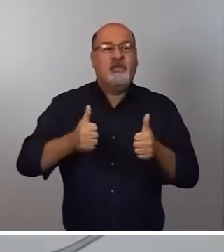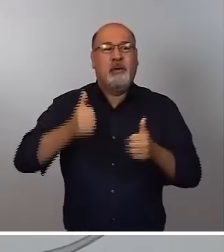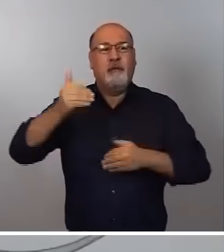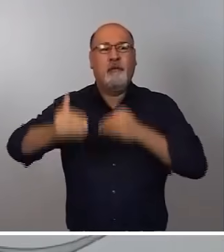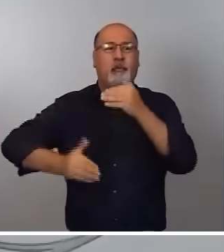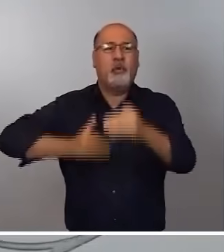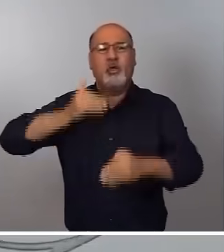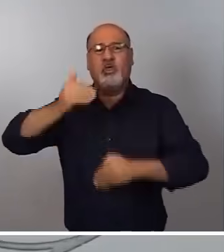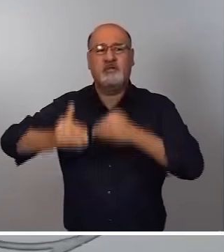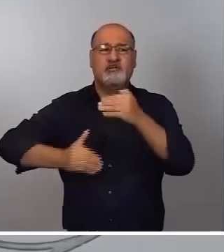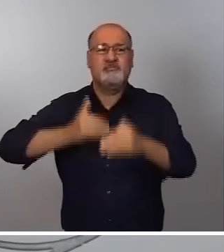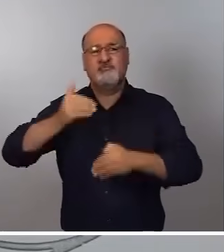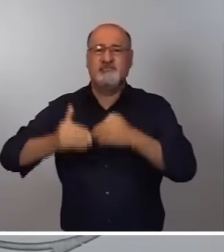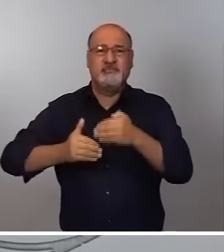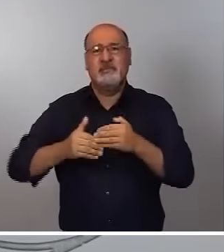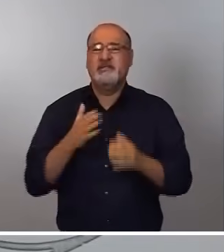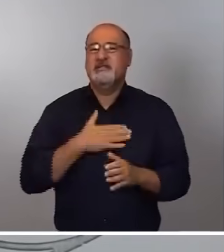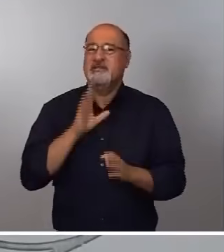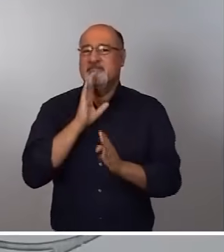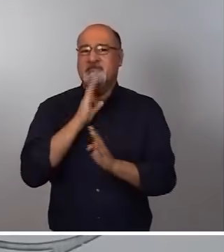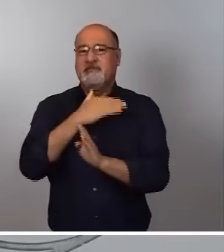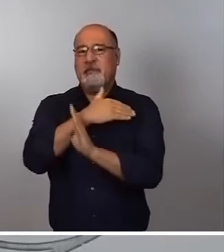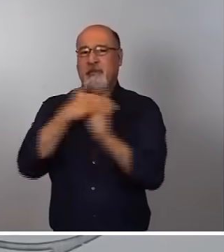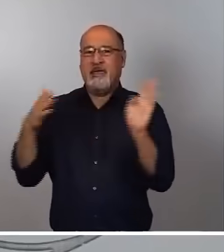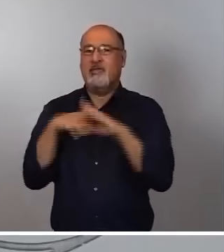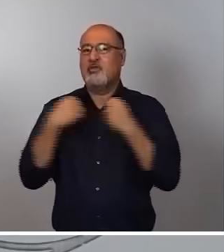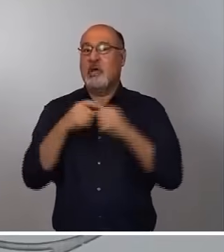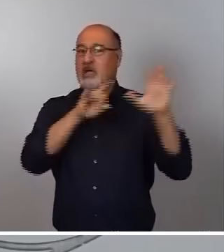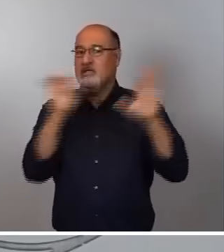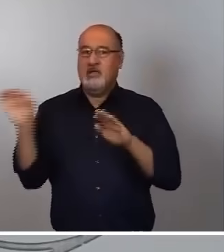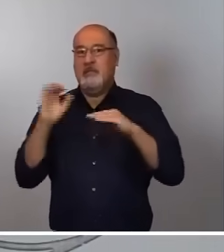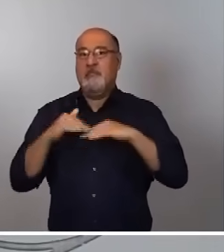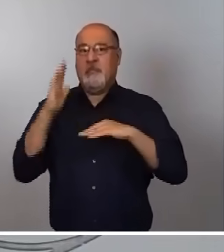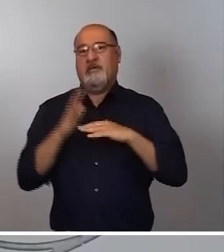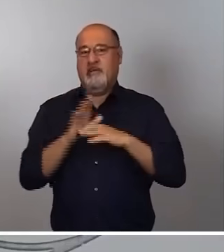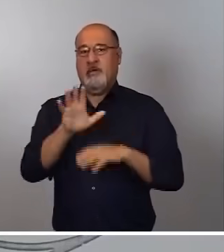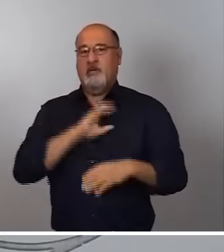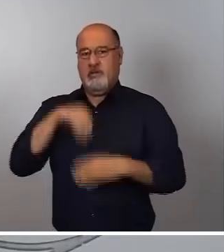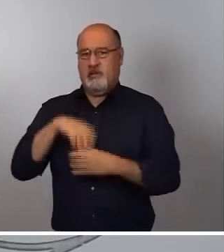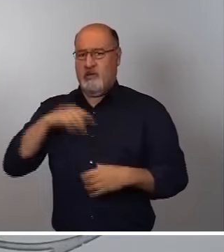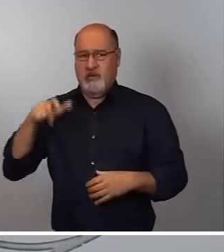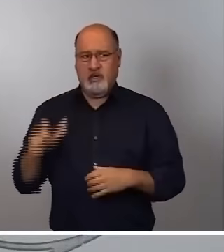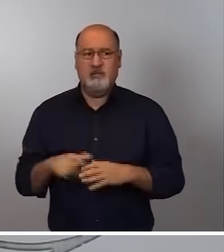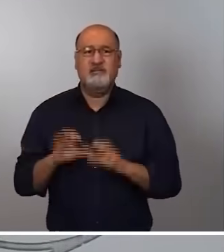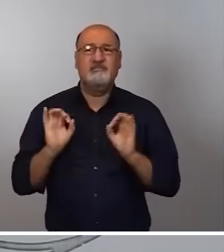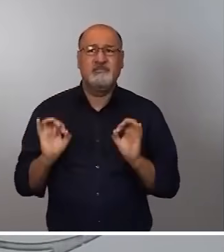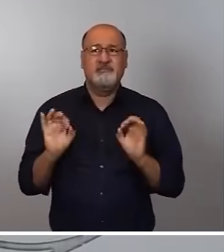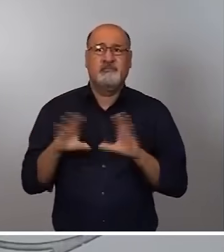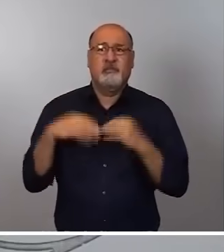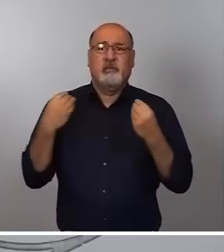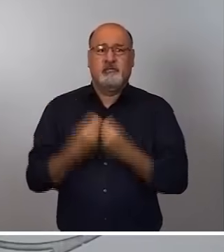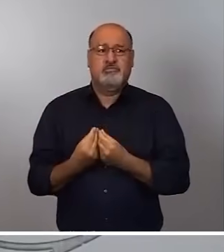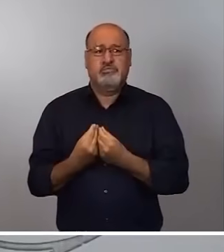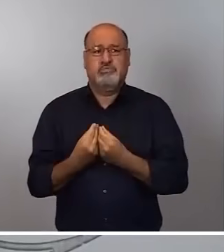presentan incidencias por encima de media de los 600 casos por 100.000 habitantes especialmente con digamos gran